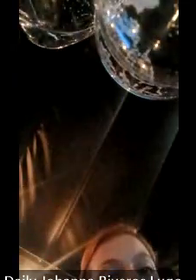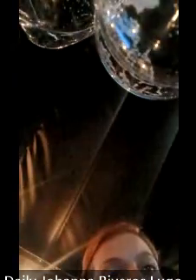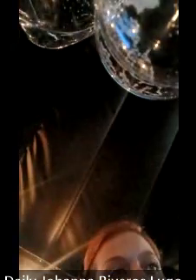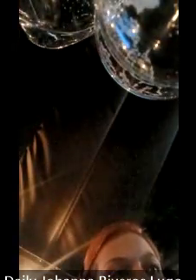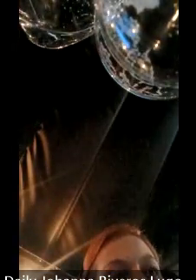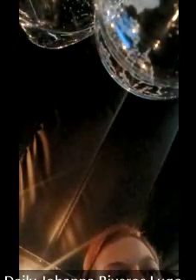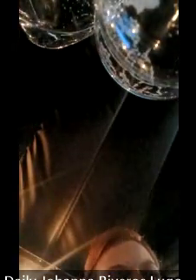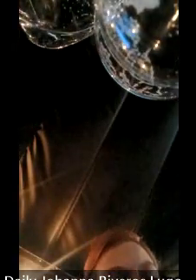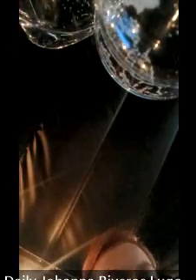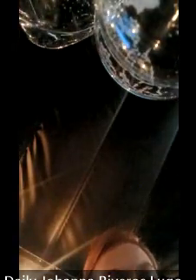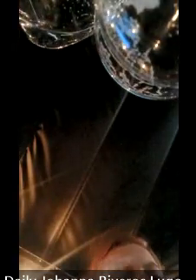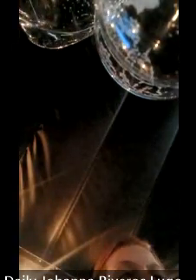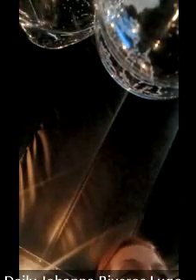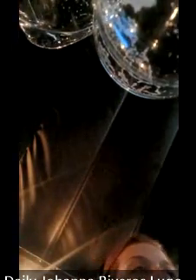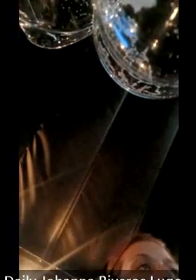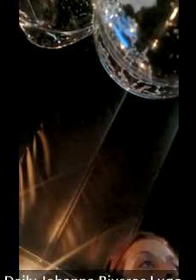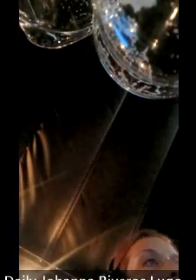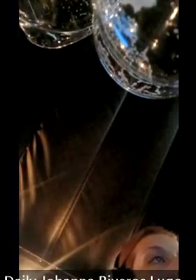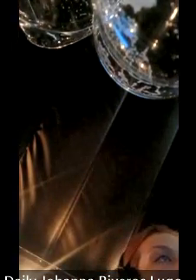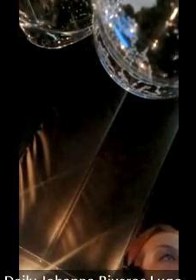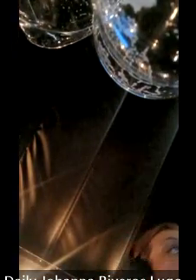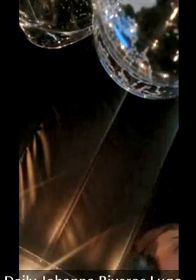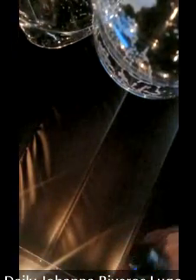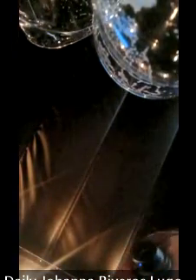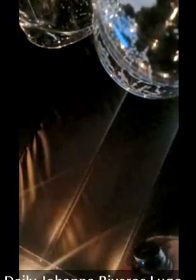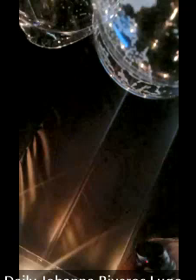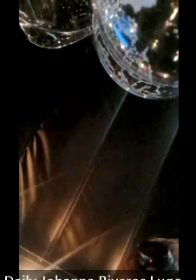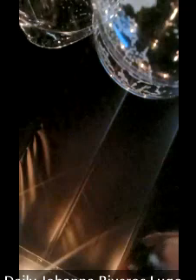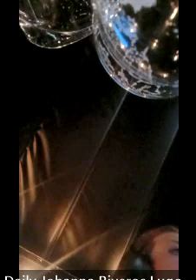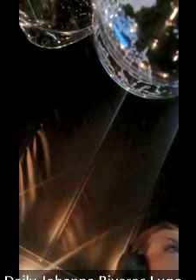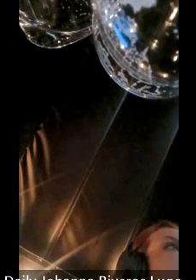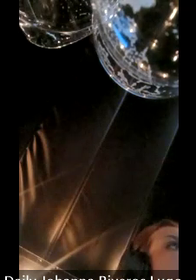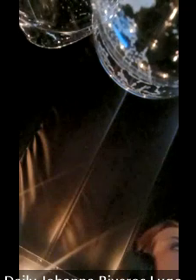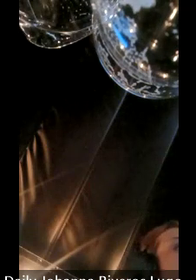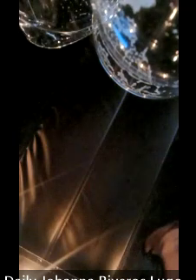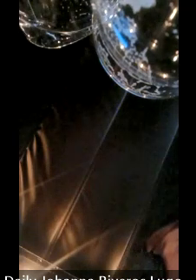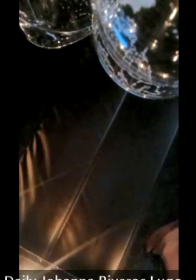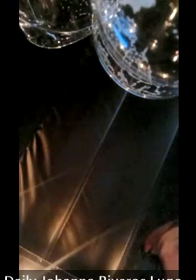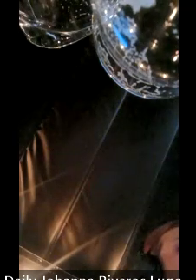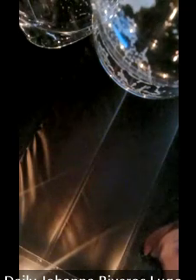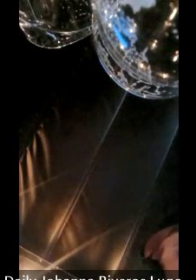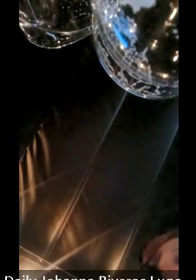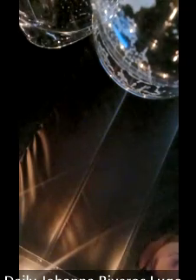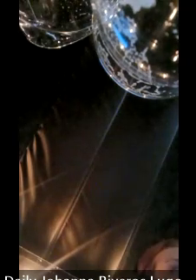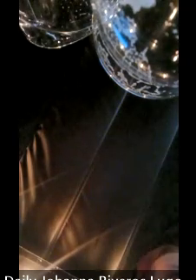matemáticas y pues en esta oportunidad vamos a trabajar el componente de física.